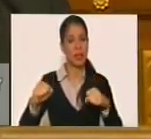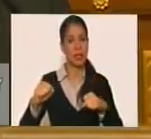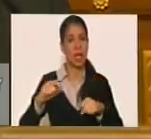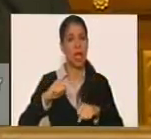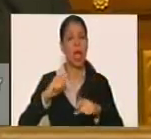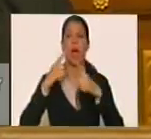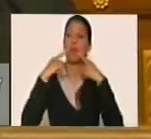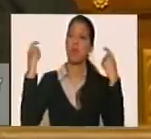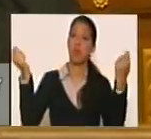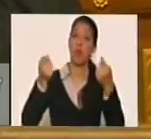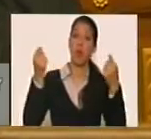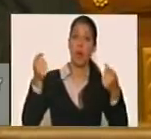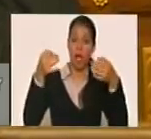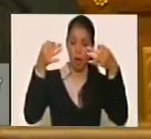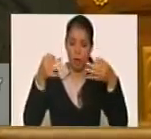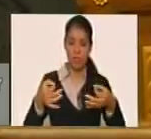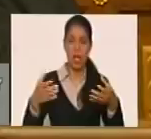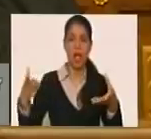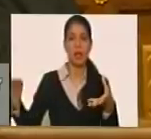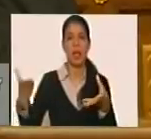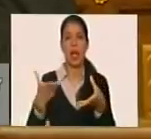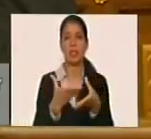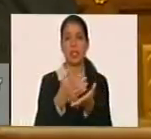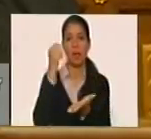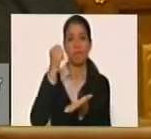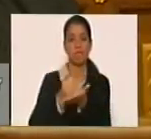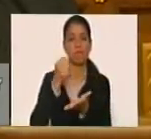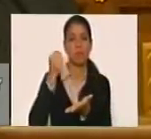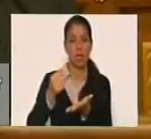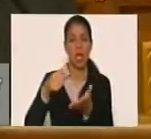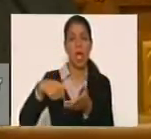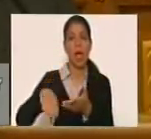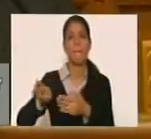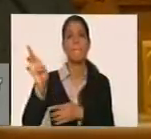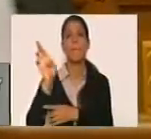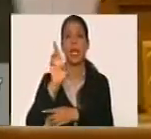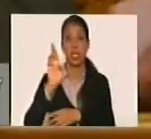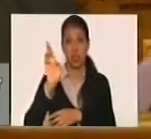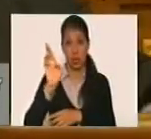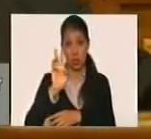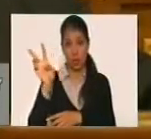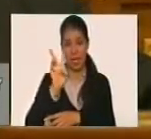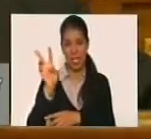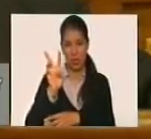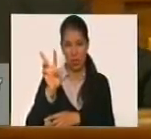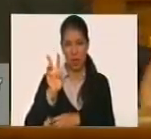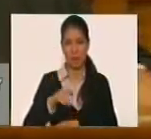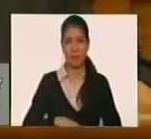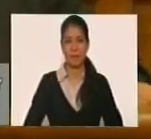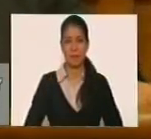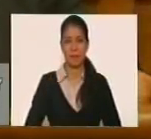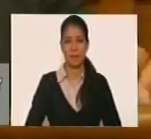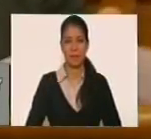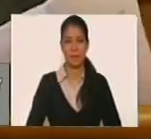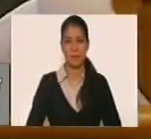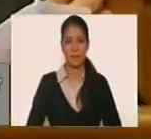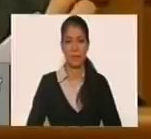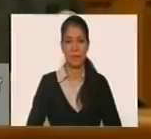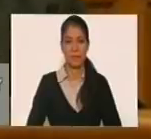su publicación en la Gaceta Oficial de la República Bolivariana de Venezuela.